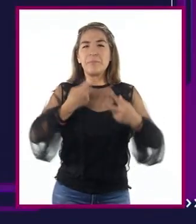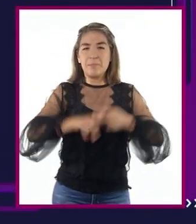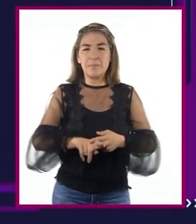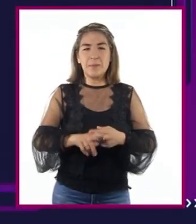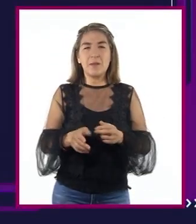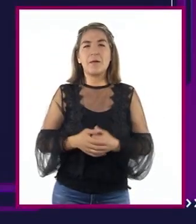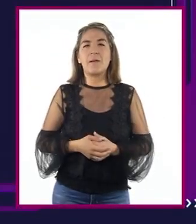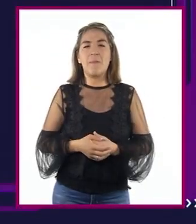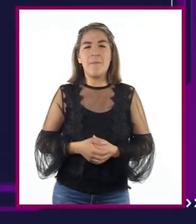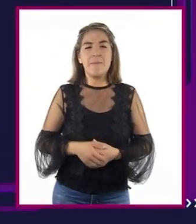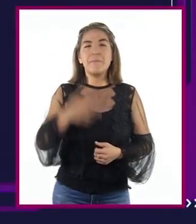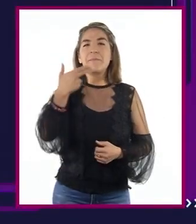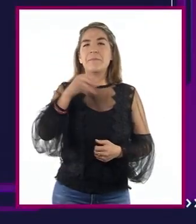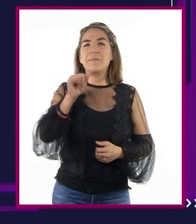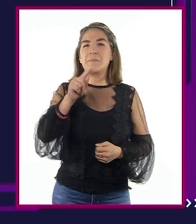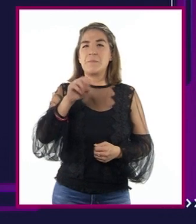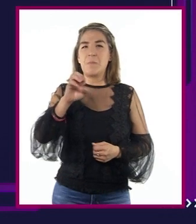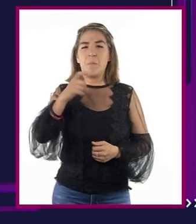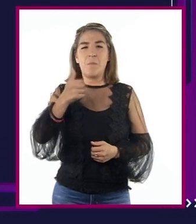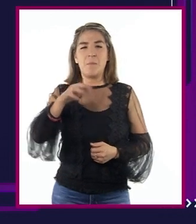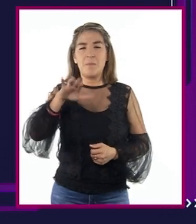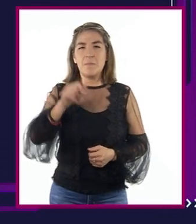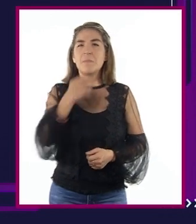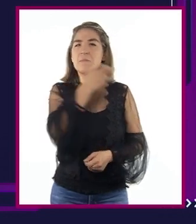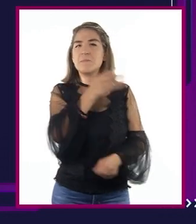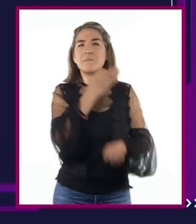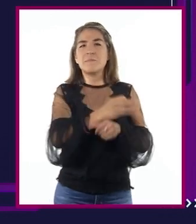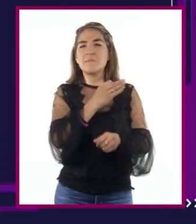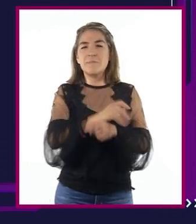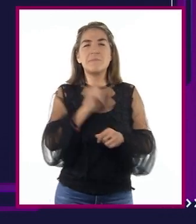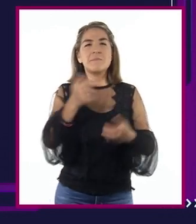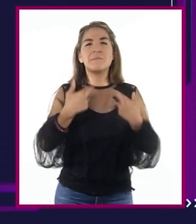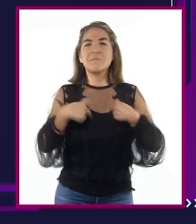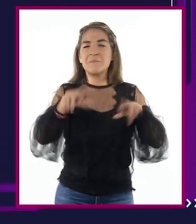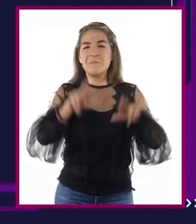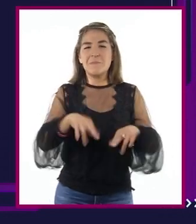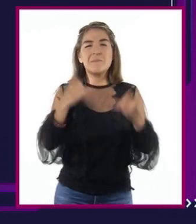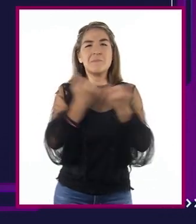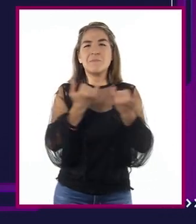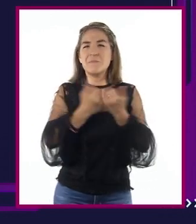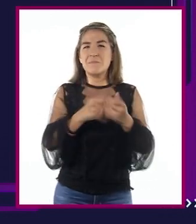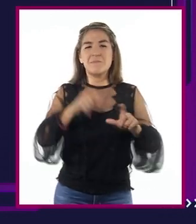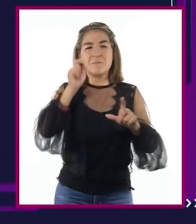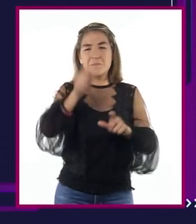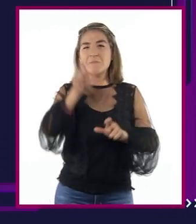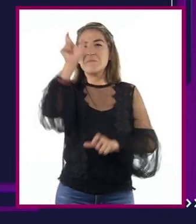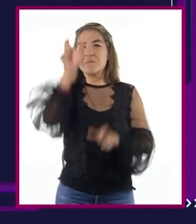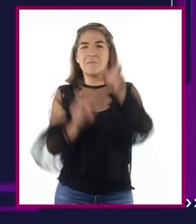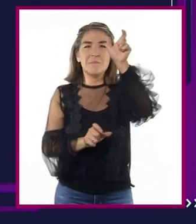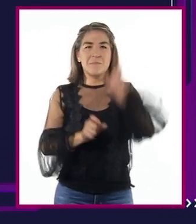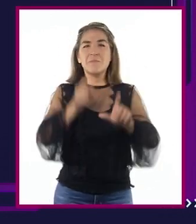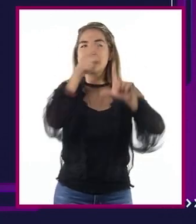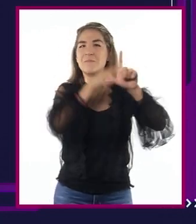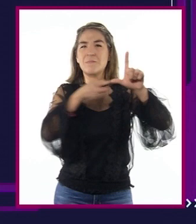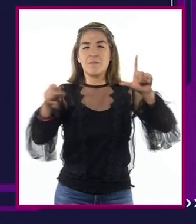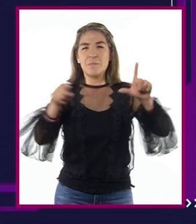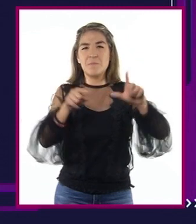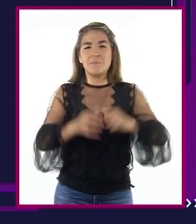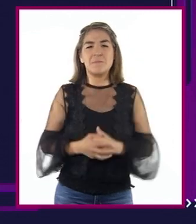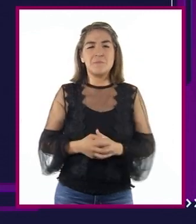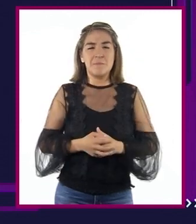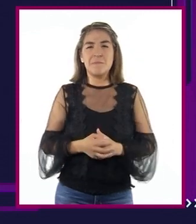hablando del histograma. Este es una representación gráfica de una variable en forma de